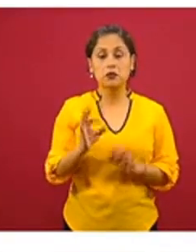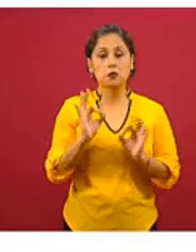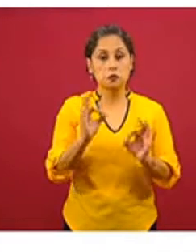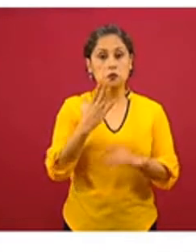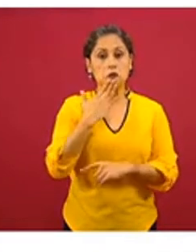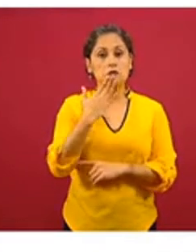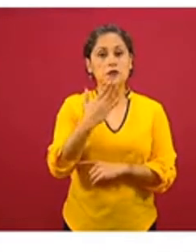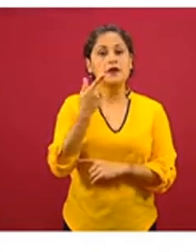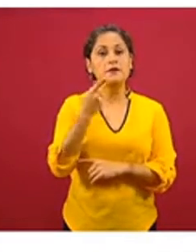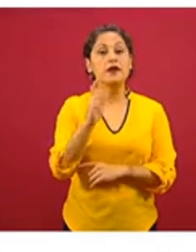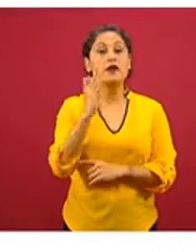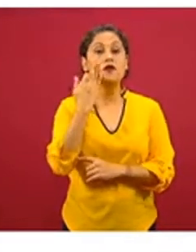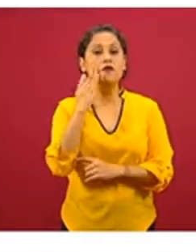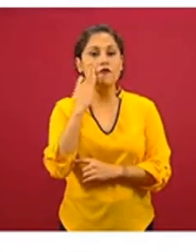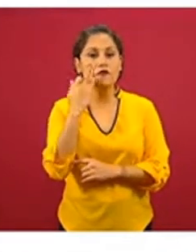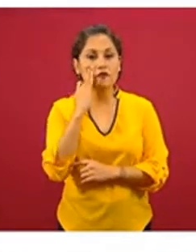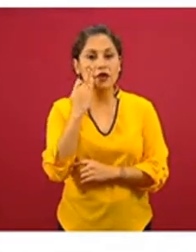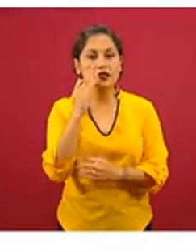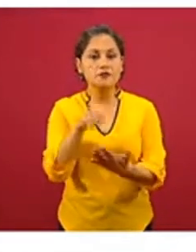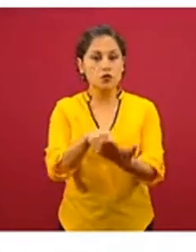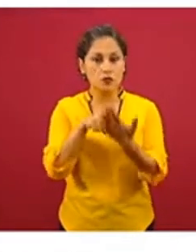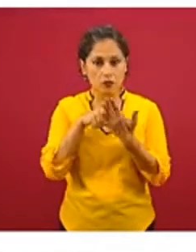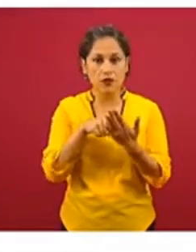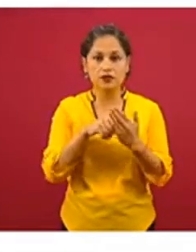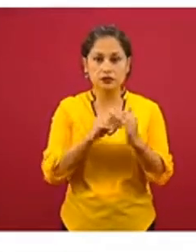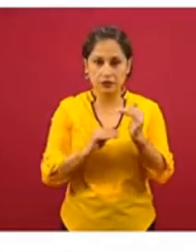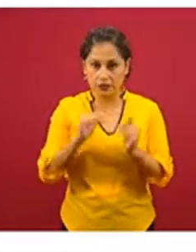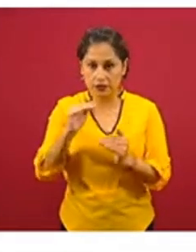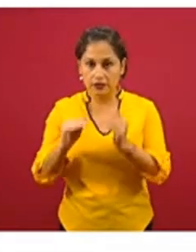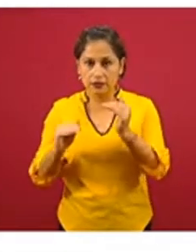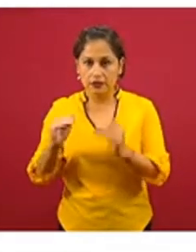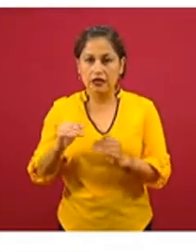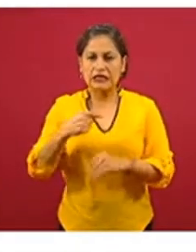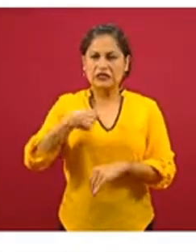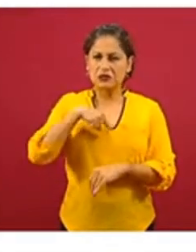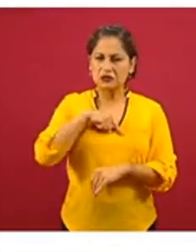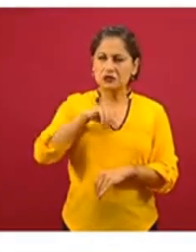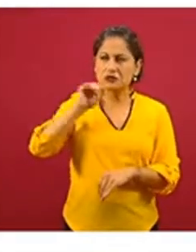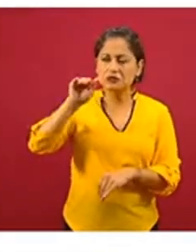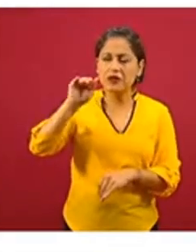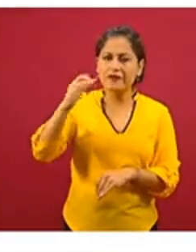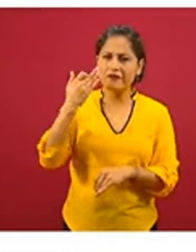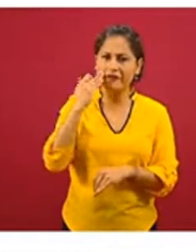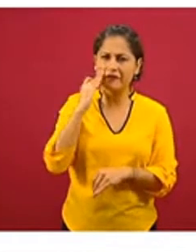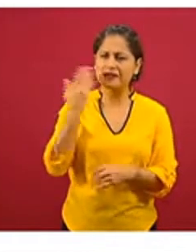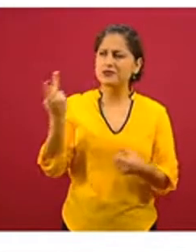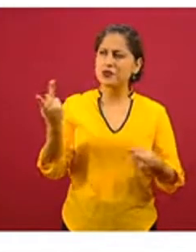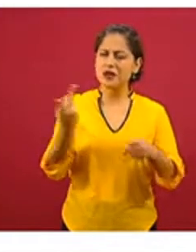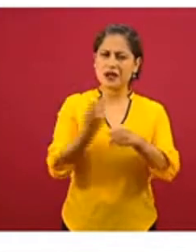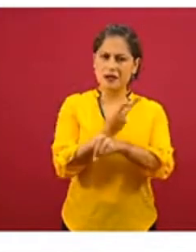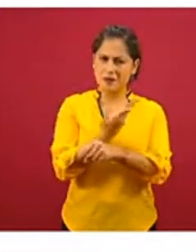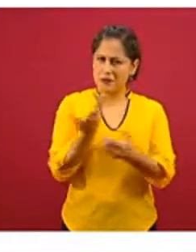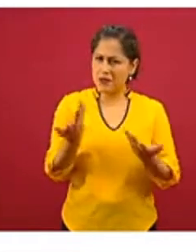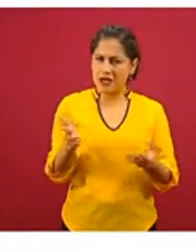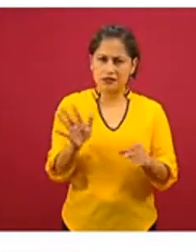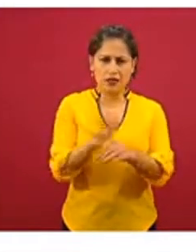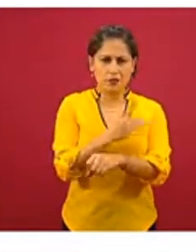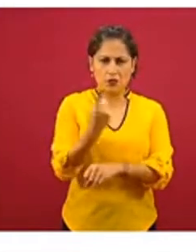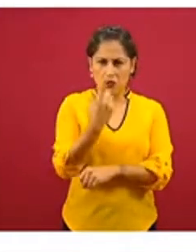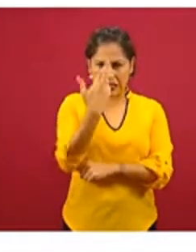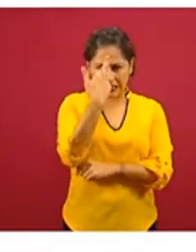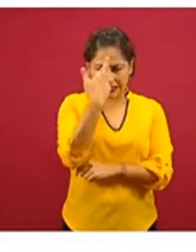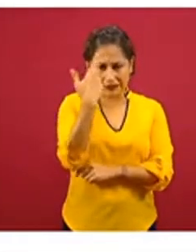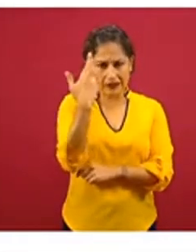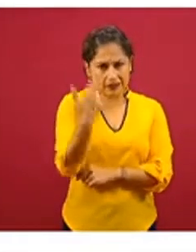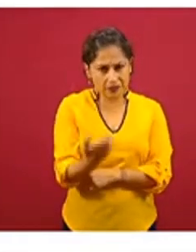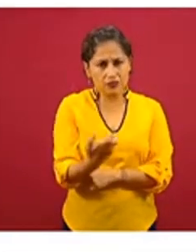muestran movilidad. Estamos también platicando con Facebook para que nos puedan explicar cuáles serían algunas de las